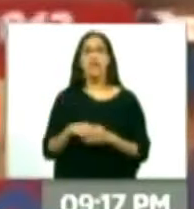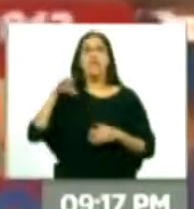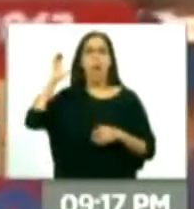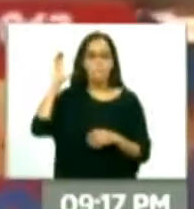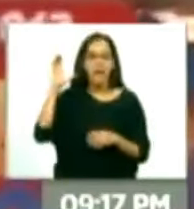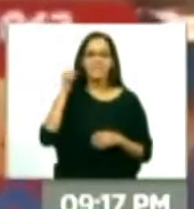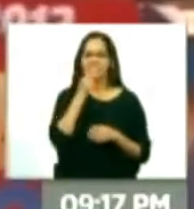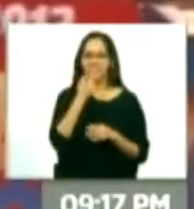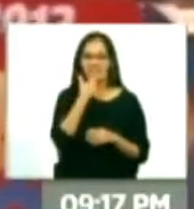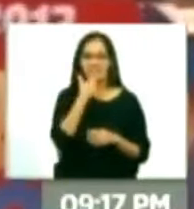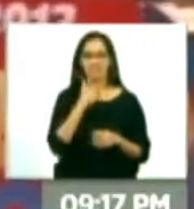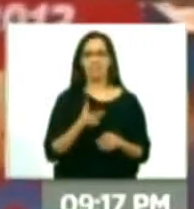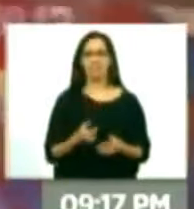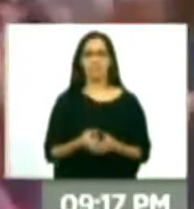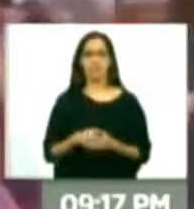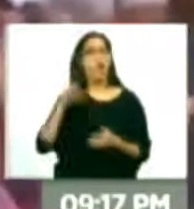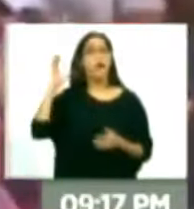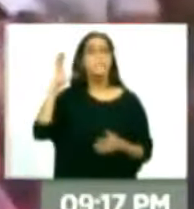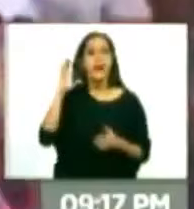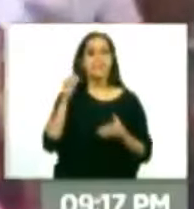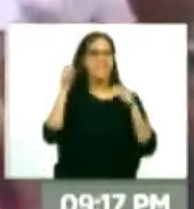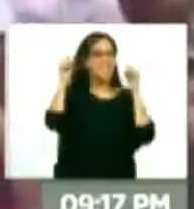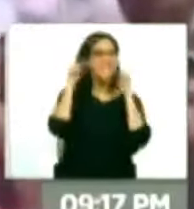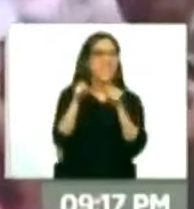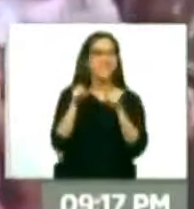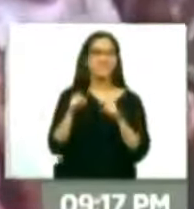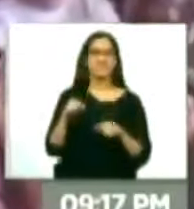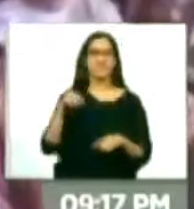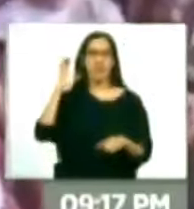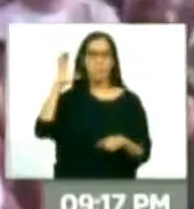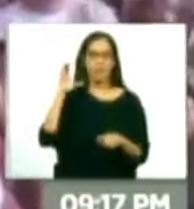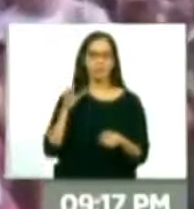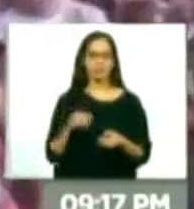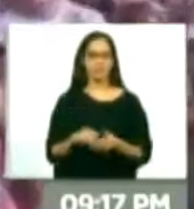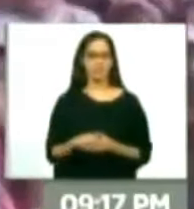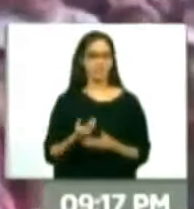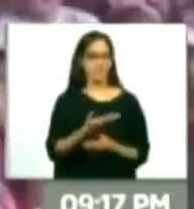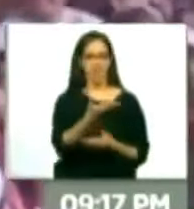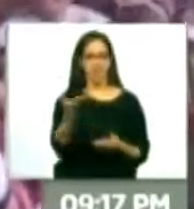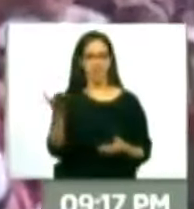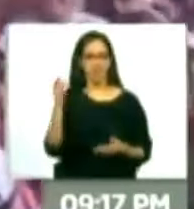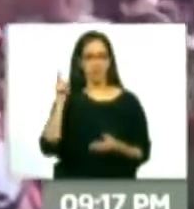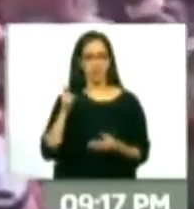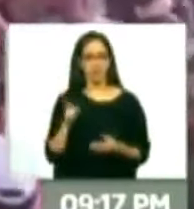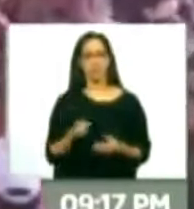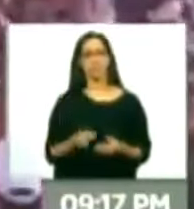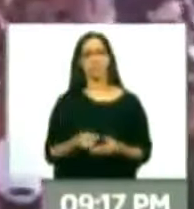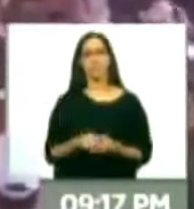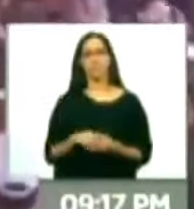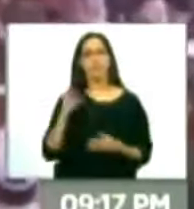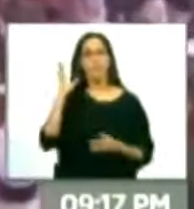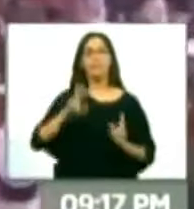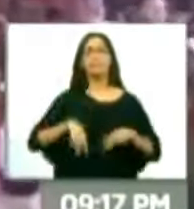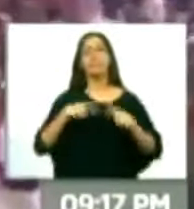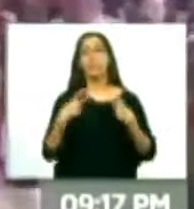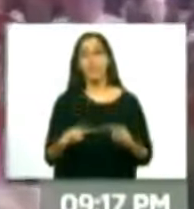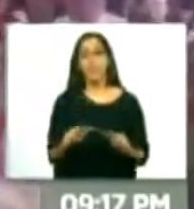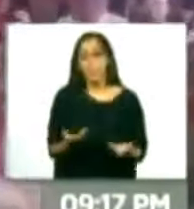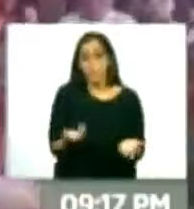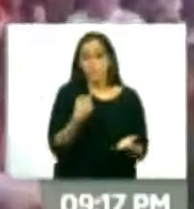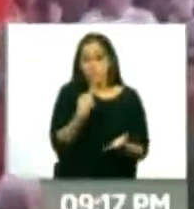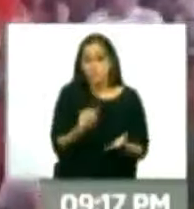de ella, la patria de ellas, la patria de ellos, la patria nueva. Por eso les